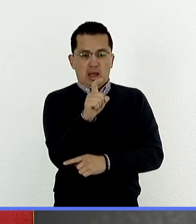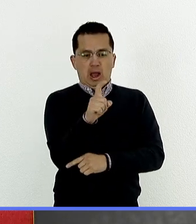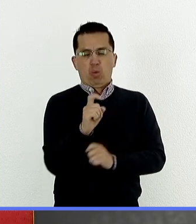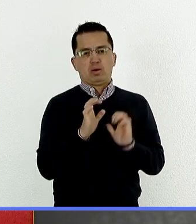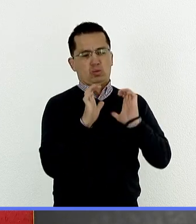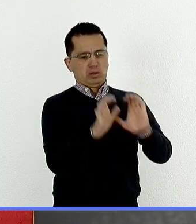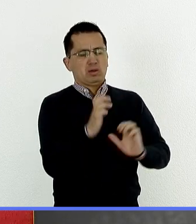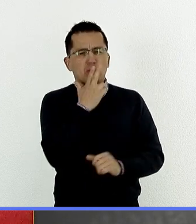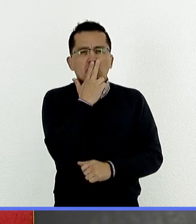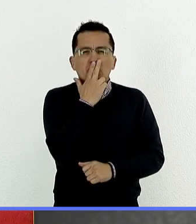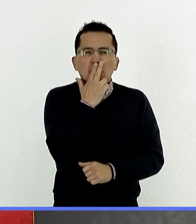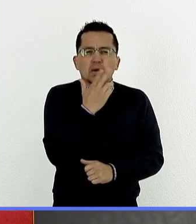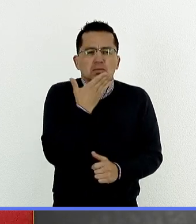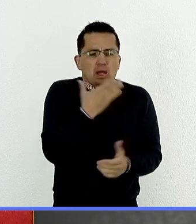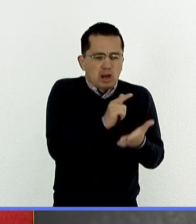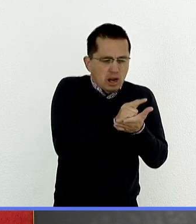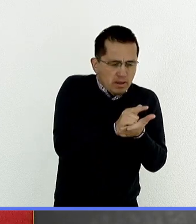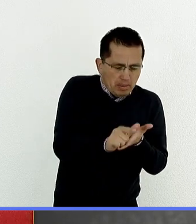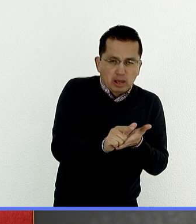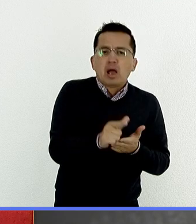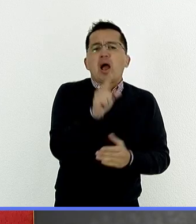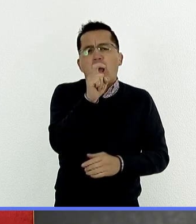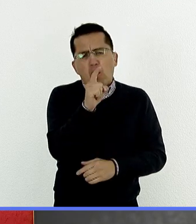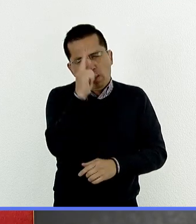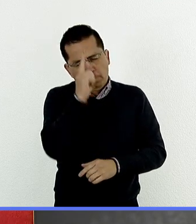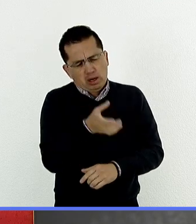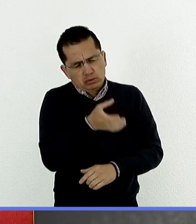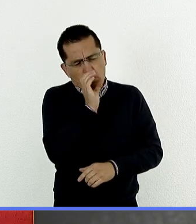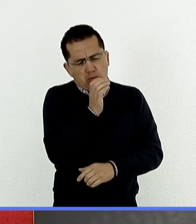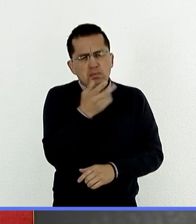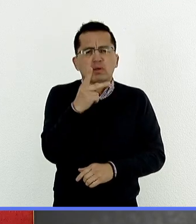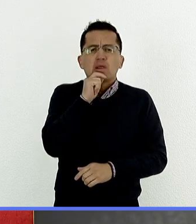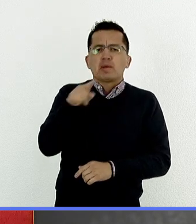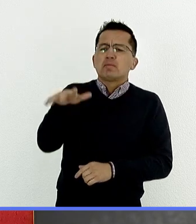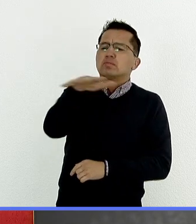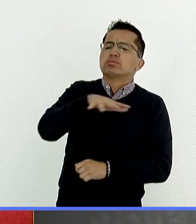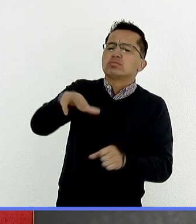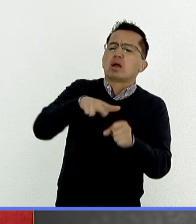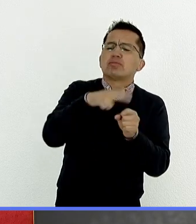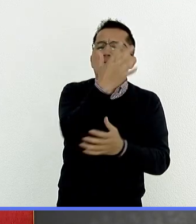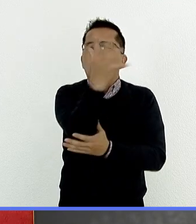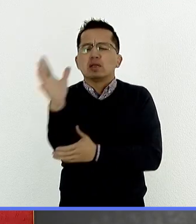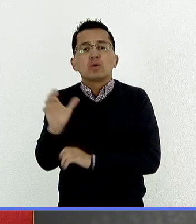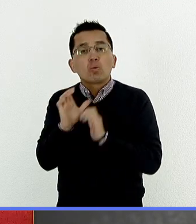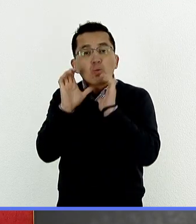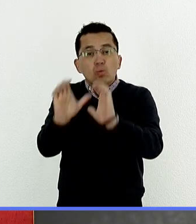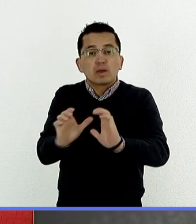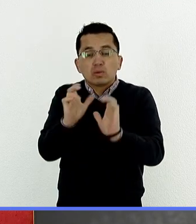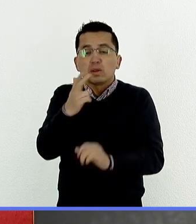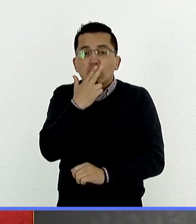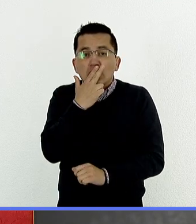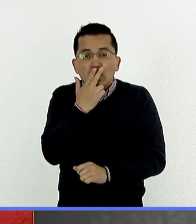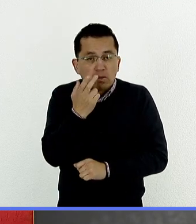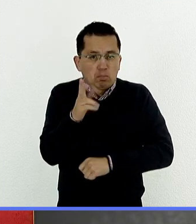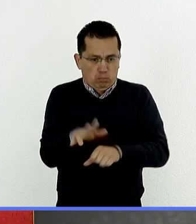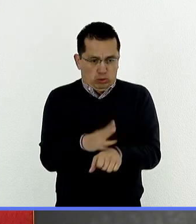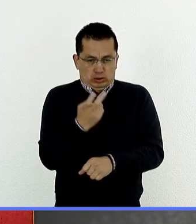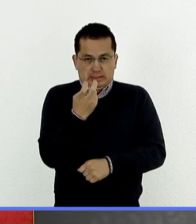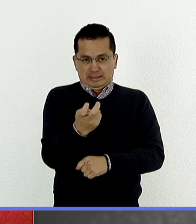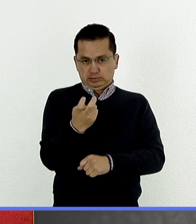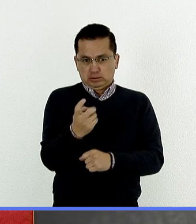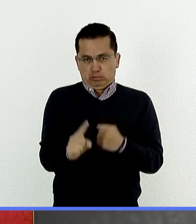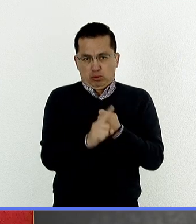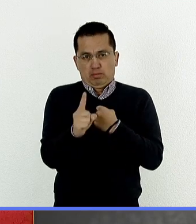del medio ambiente porque es uno de los factores fundamentales del estrés hídrico y de la